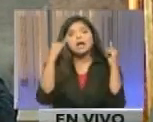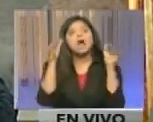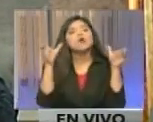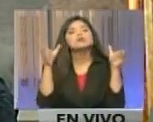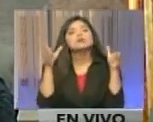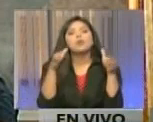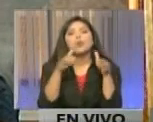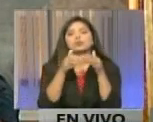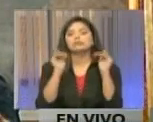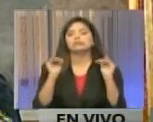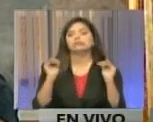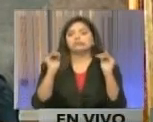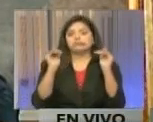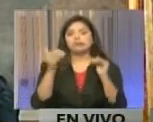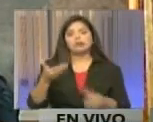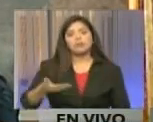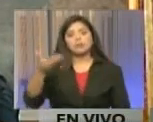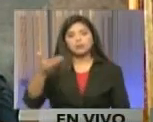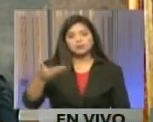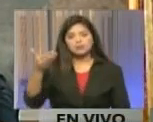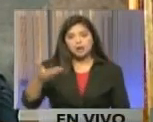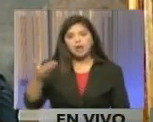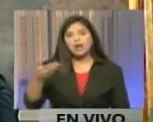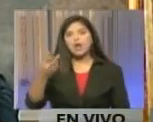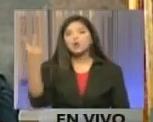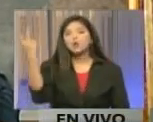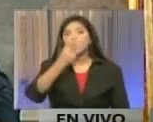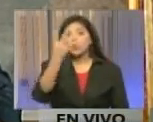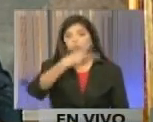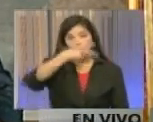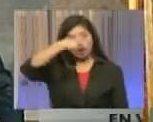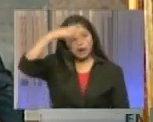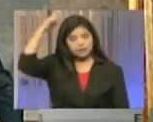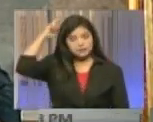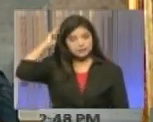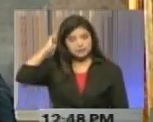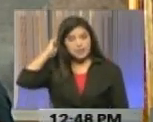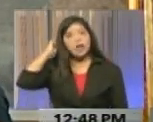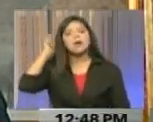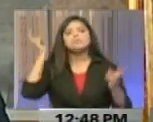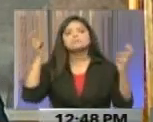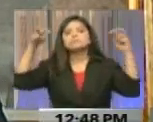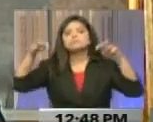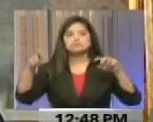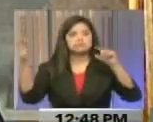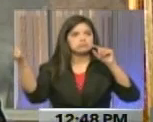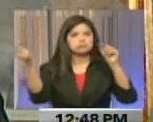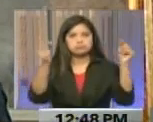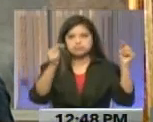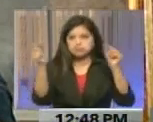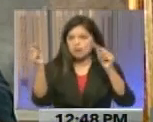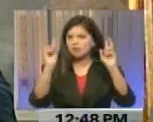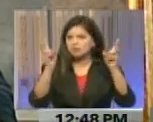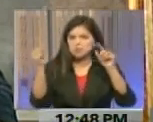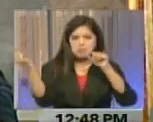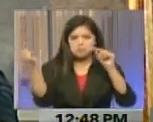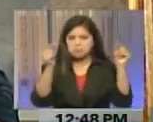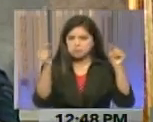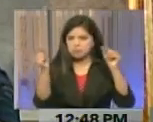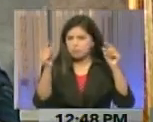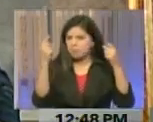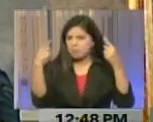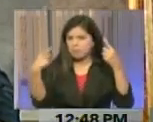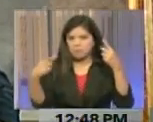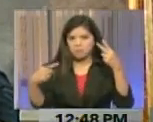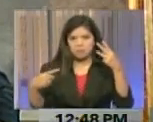de alto nivel junto con los homólogos de ese país para manejar temas comunes en los diferentes